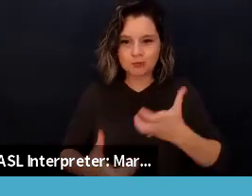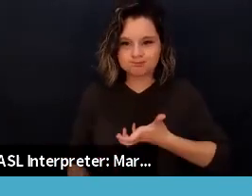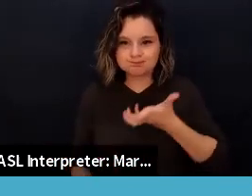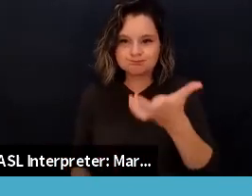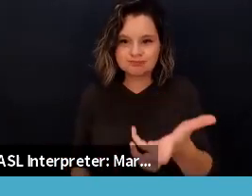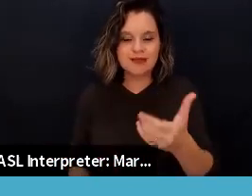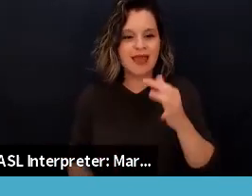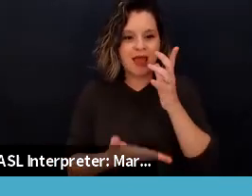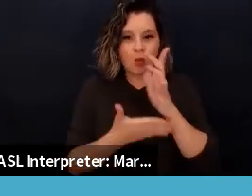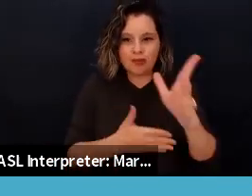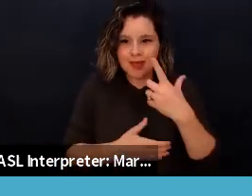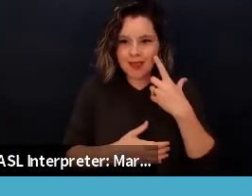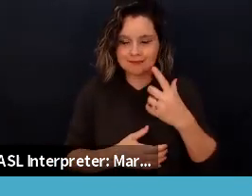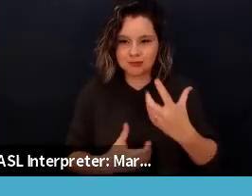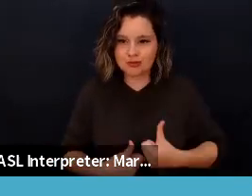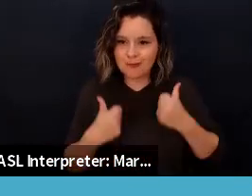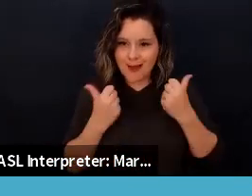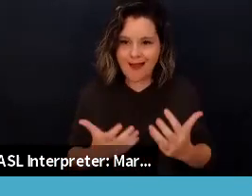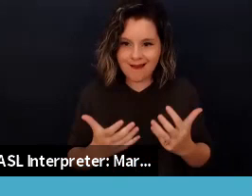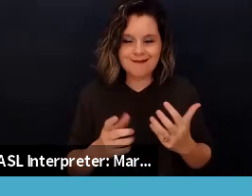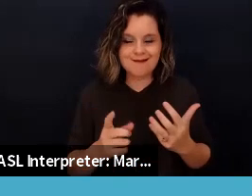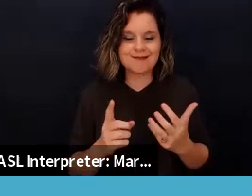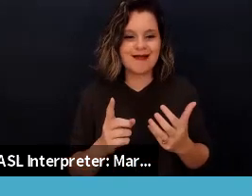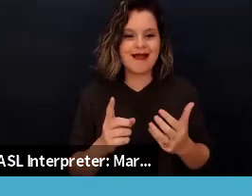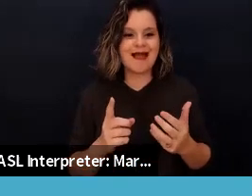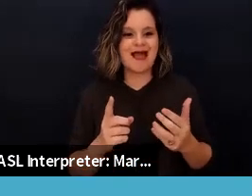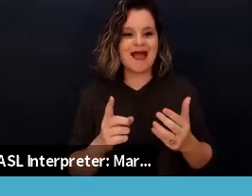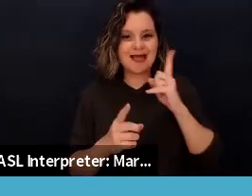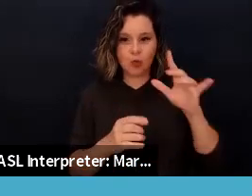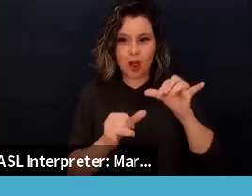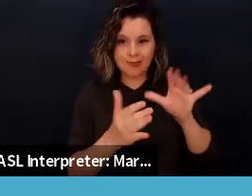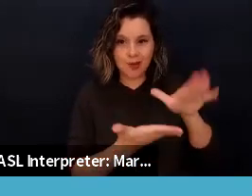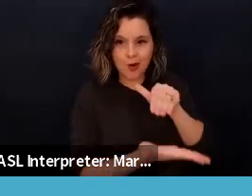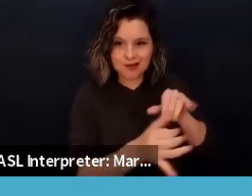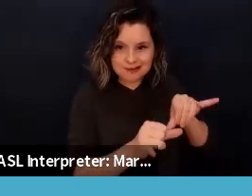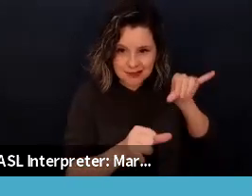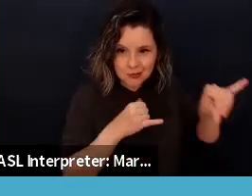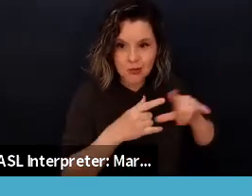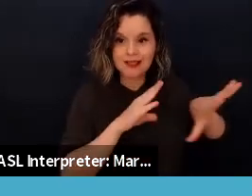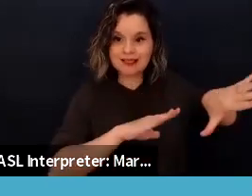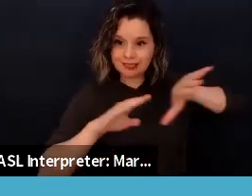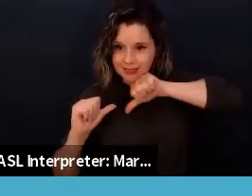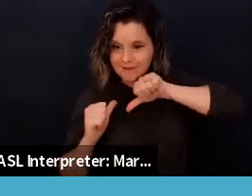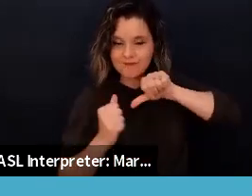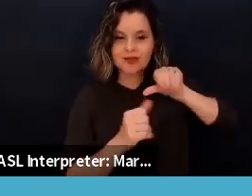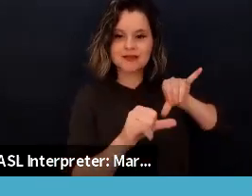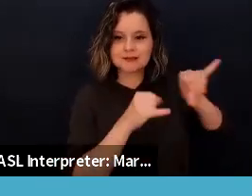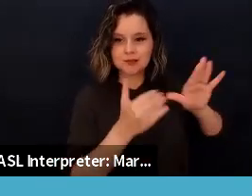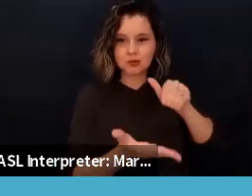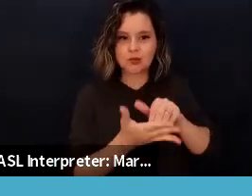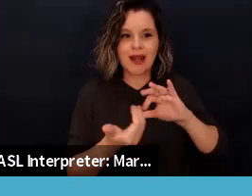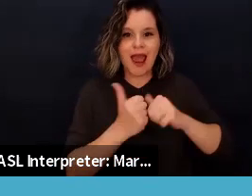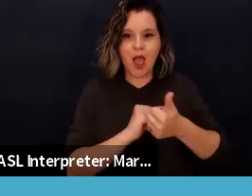han sobrevivido estando en detención, saliendo de detención y cómo eso